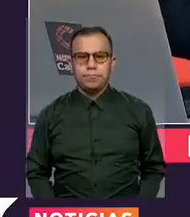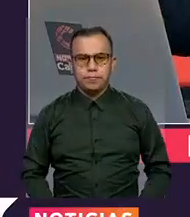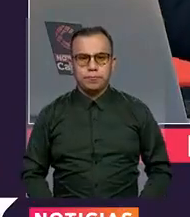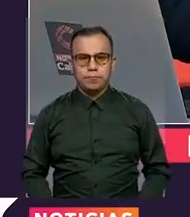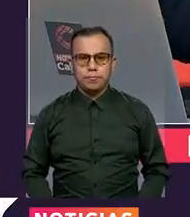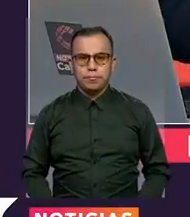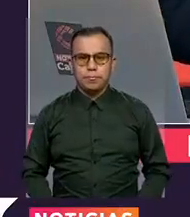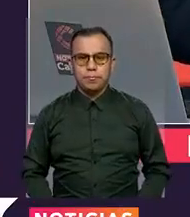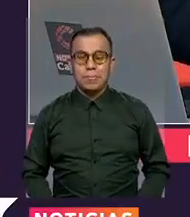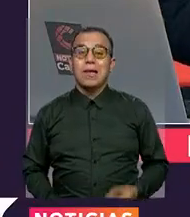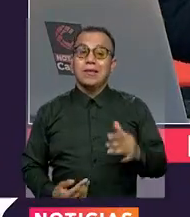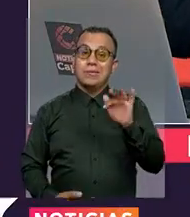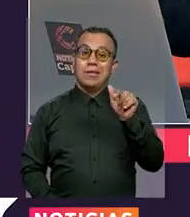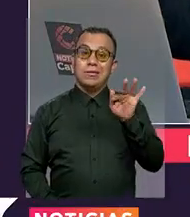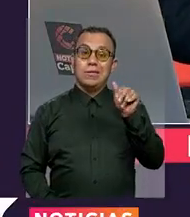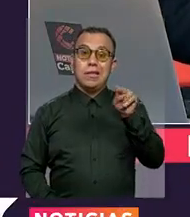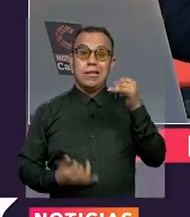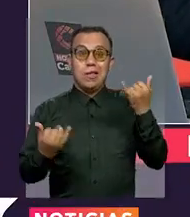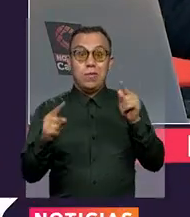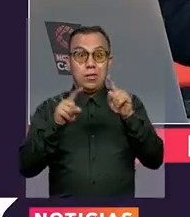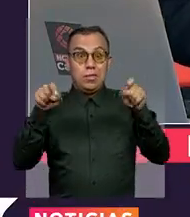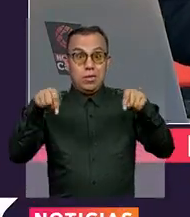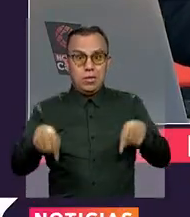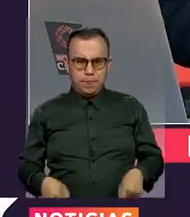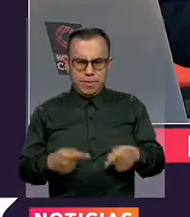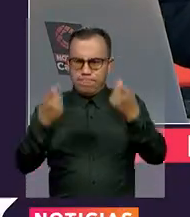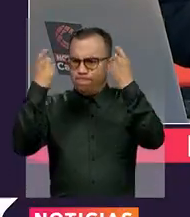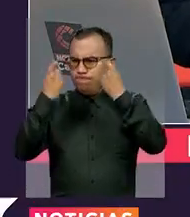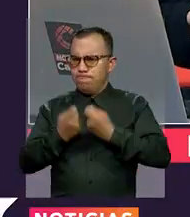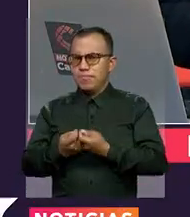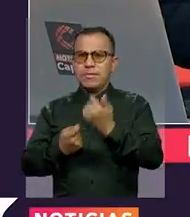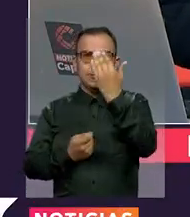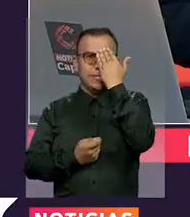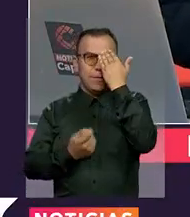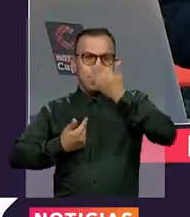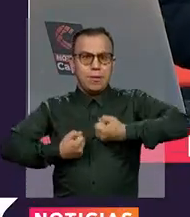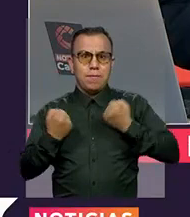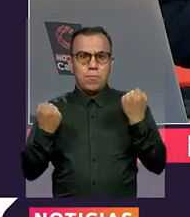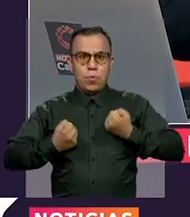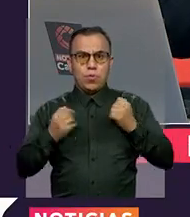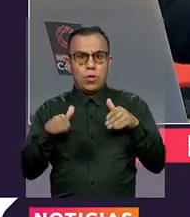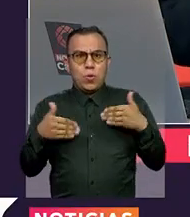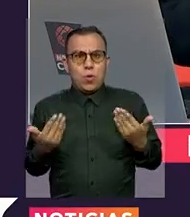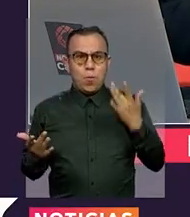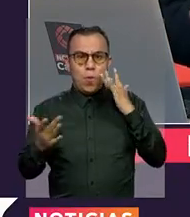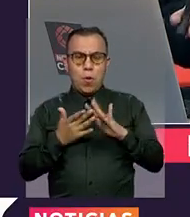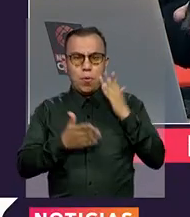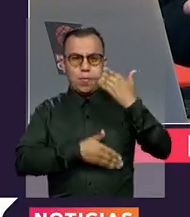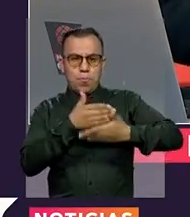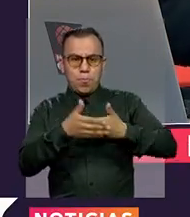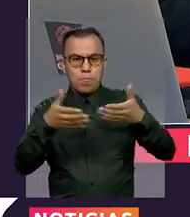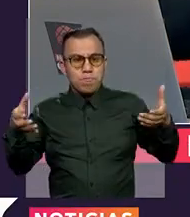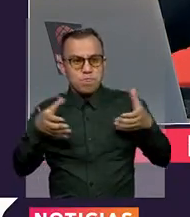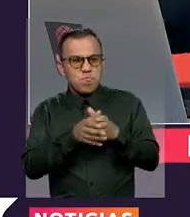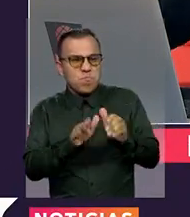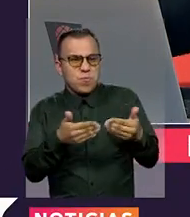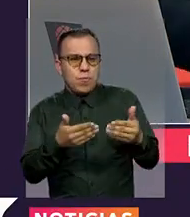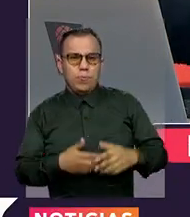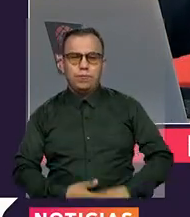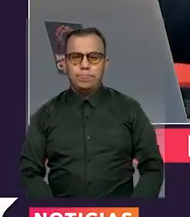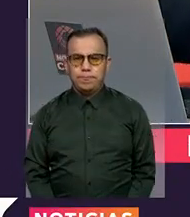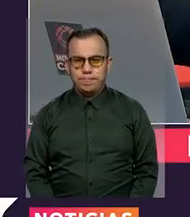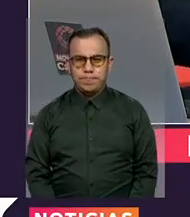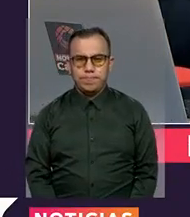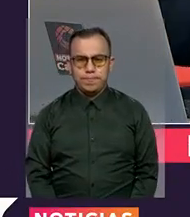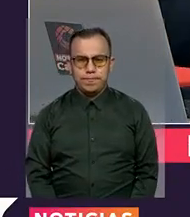Tatiana, yo quiero aprovechar para preguntarle si en este momento hay cifras en Bogotá que puedan determinar cuántas personas faltan por vacunar, es decir, cuántos